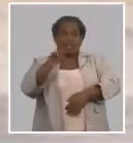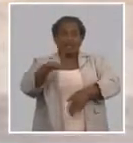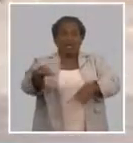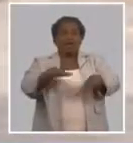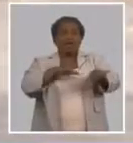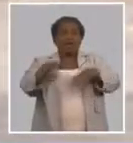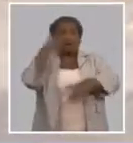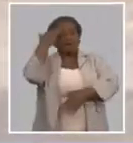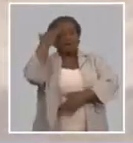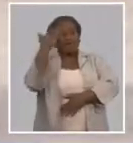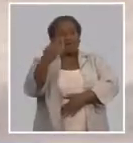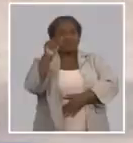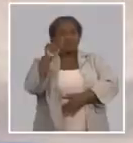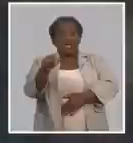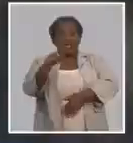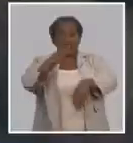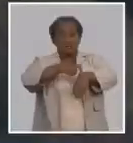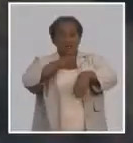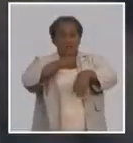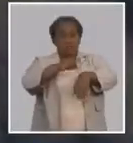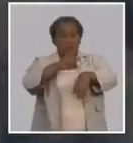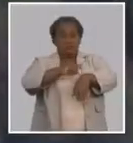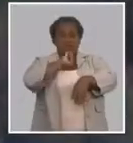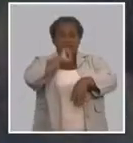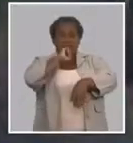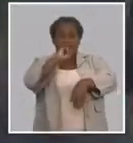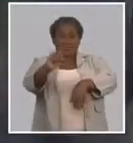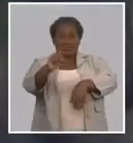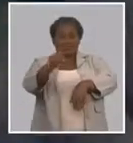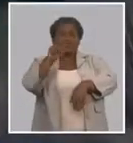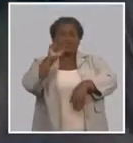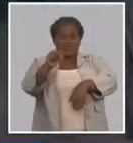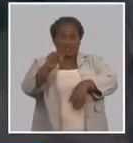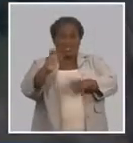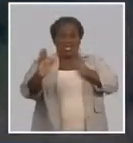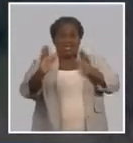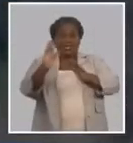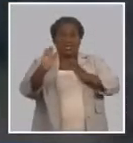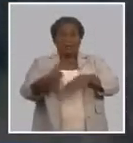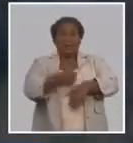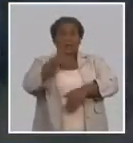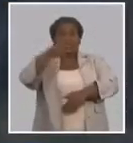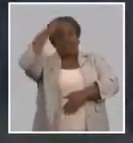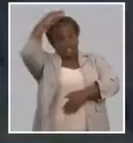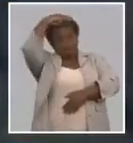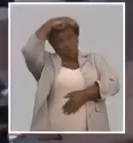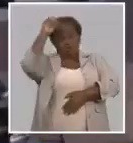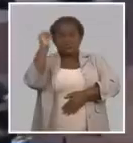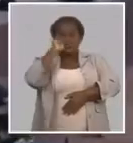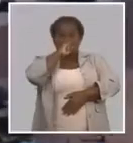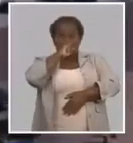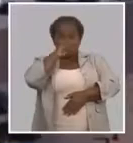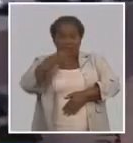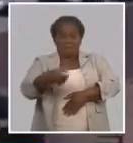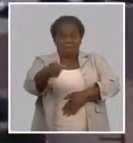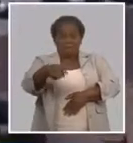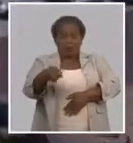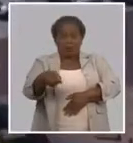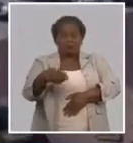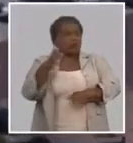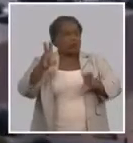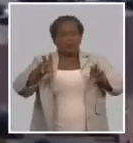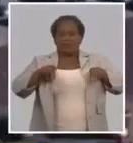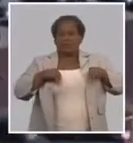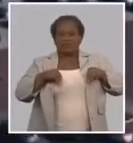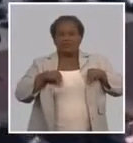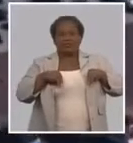y en un momento muy delicado de transición el mandato de trump se acaba el 20 de enero él no reconoce su derrota sigue batallando en los tribunales mientras